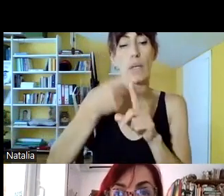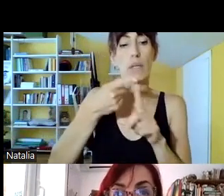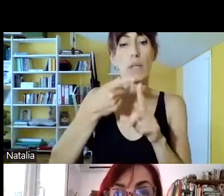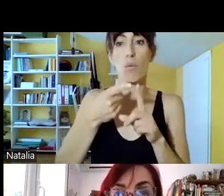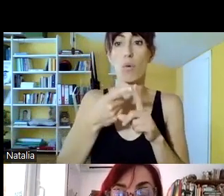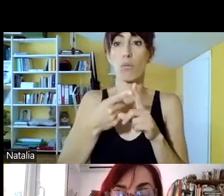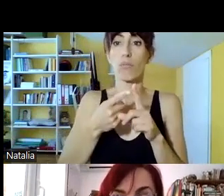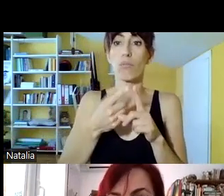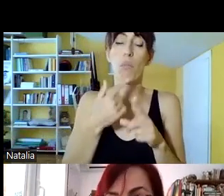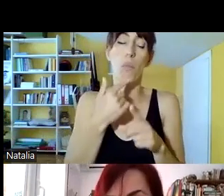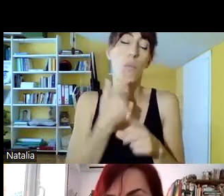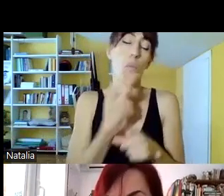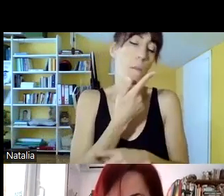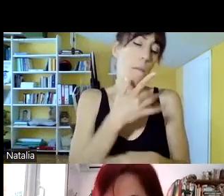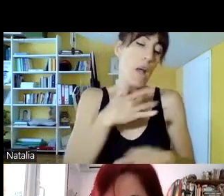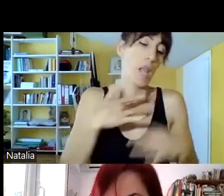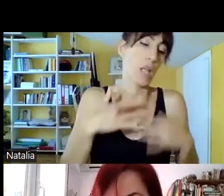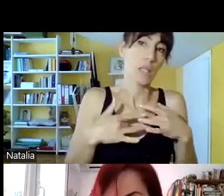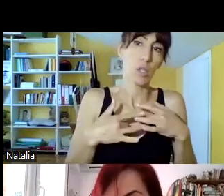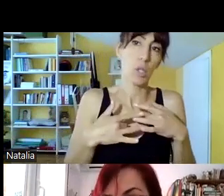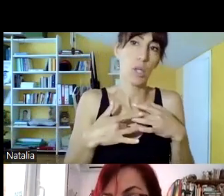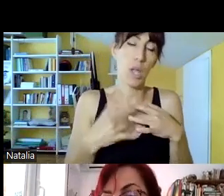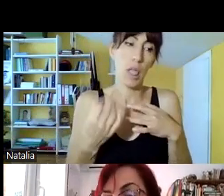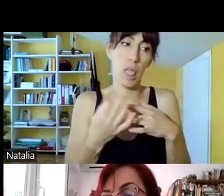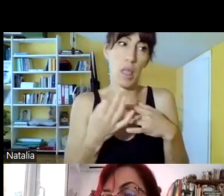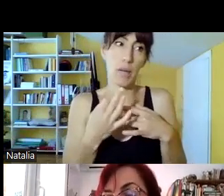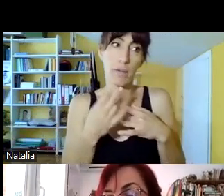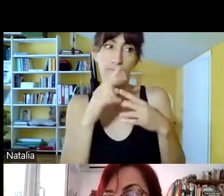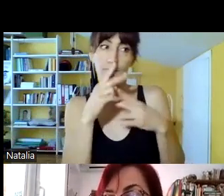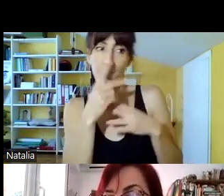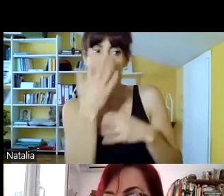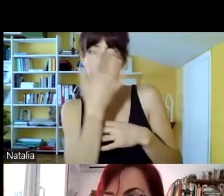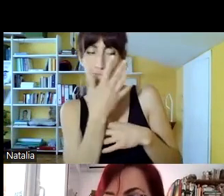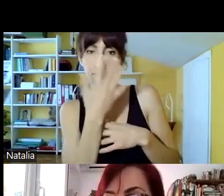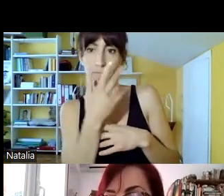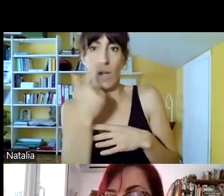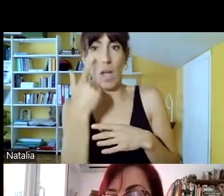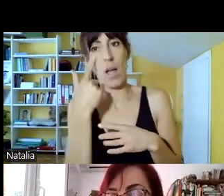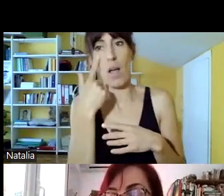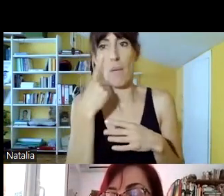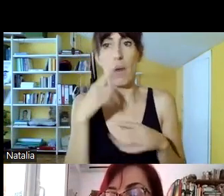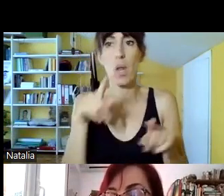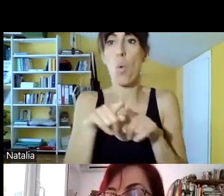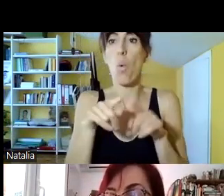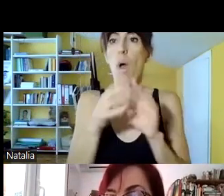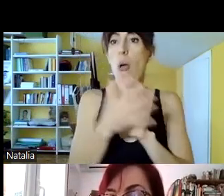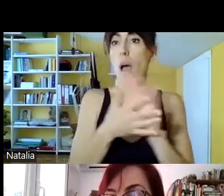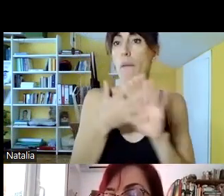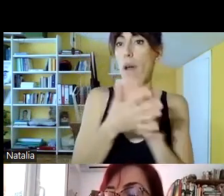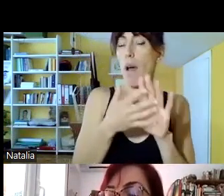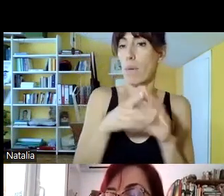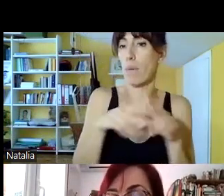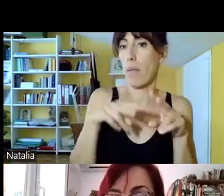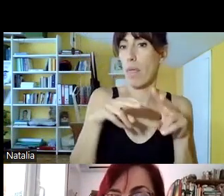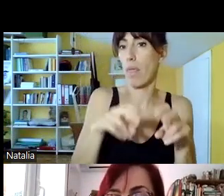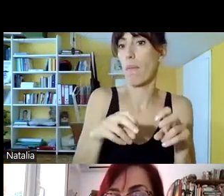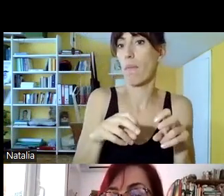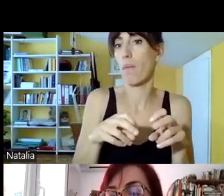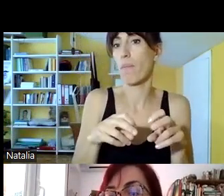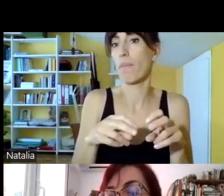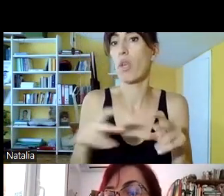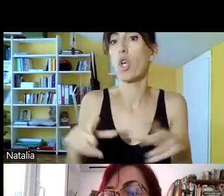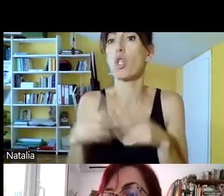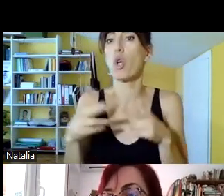un malestar a veces hay que cuestionarlos, ¿no? En el sentido de lo que hablábamos al principio, hay una demanda social de